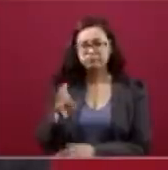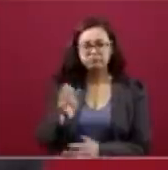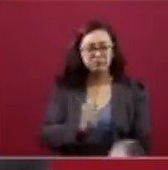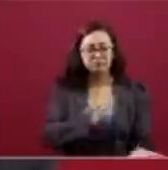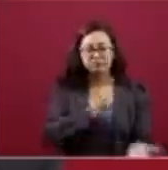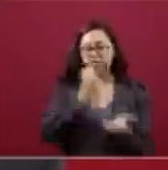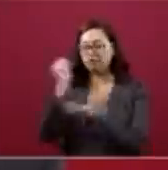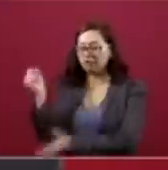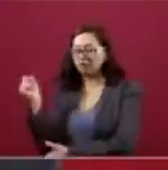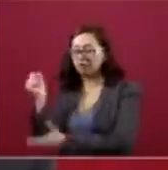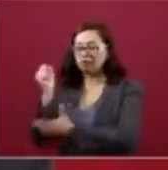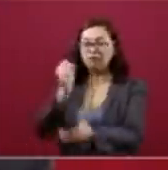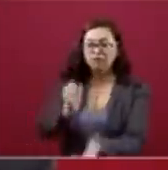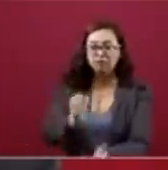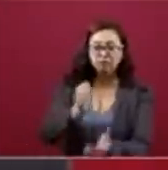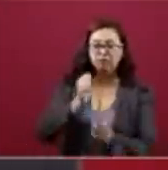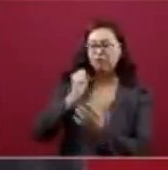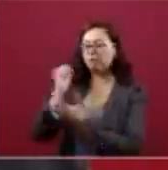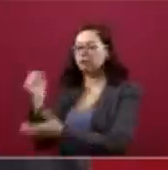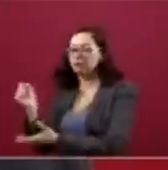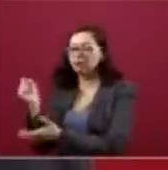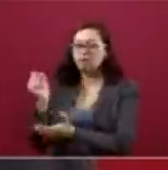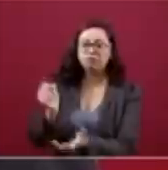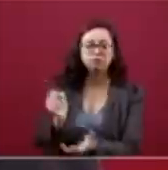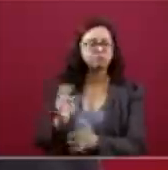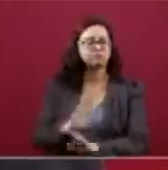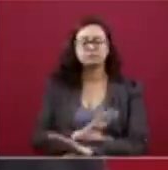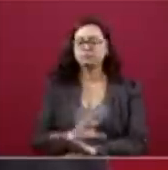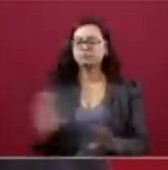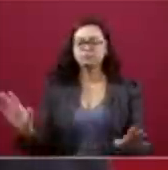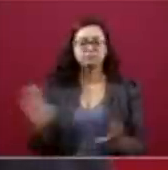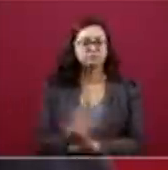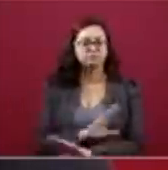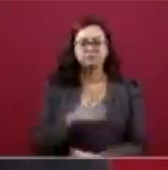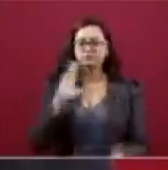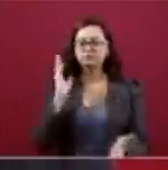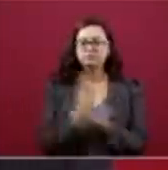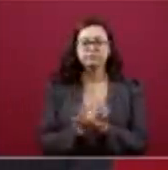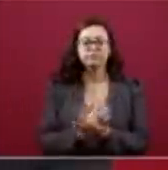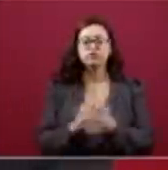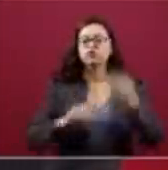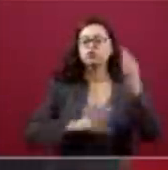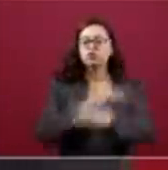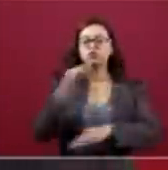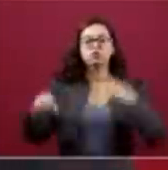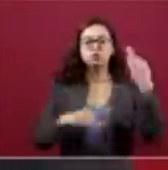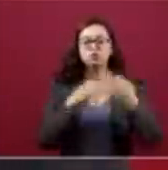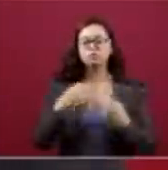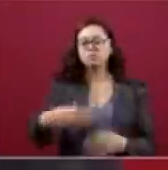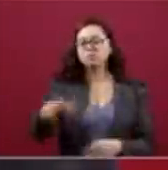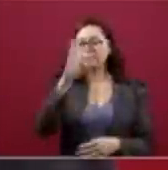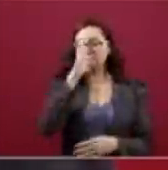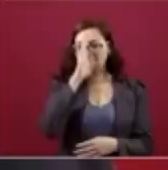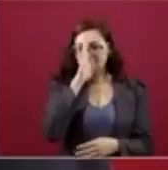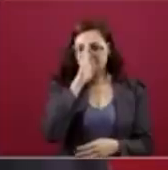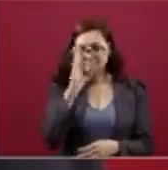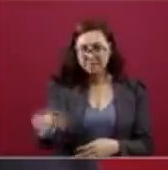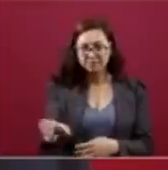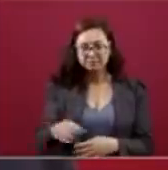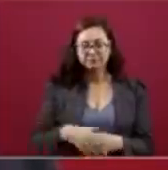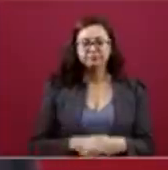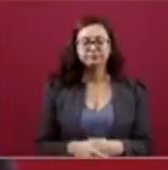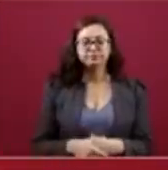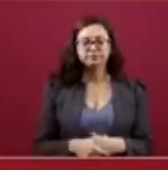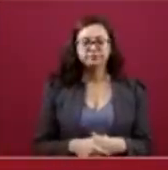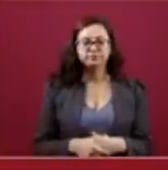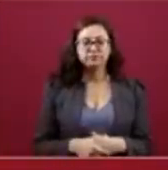a la gente, destinados a los ciudadanos, todo se va a entregar de manera directa. Hay,